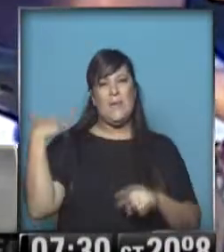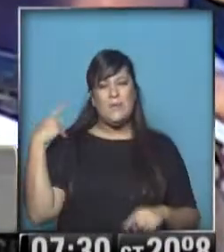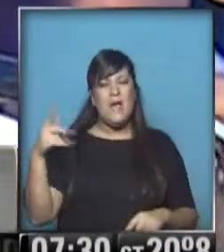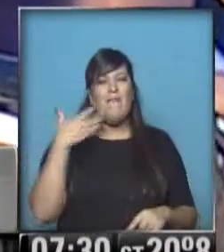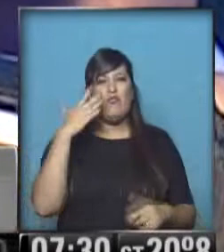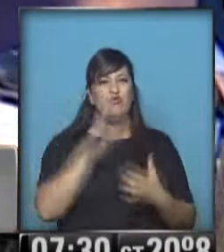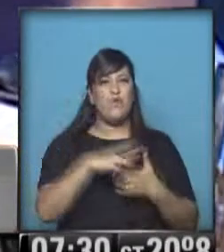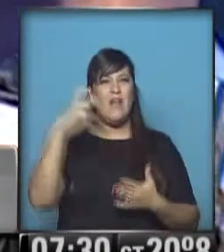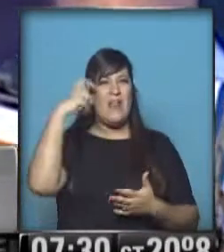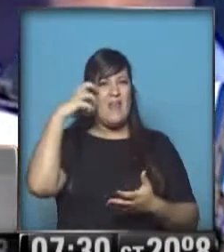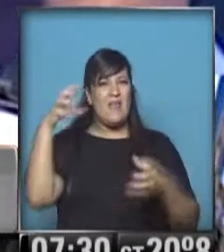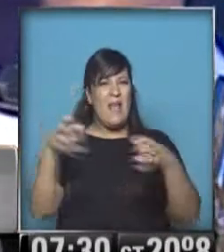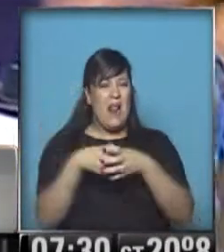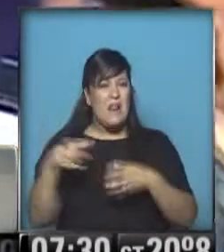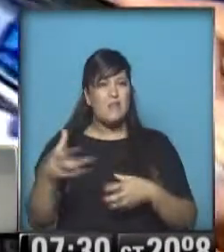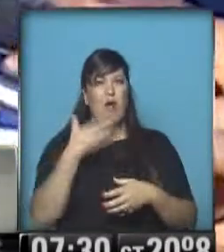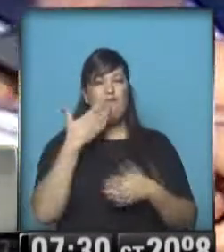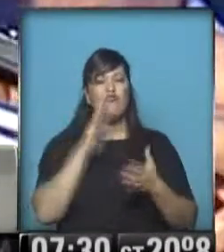estaba hablando de